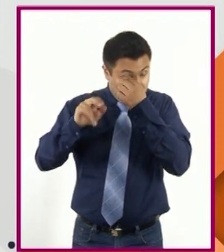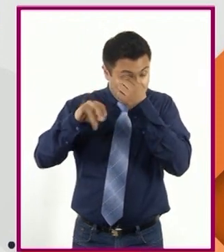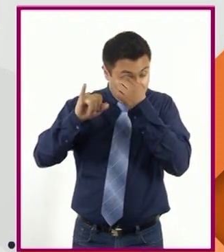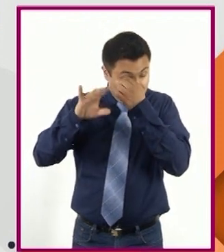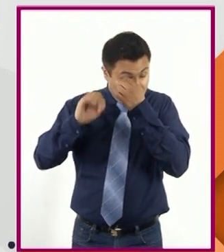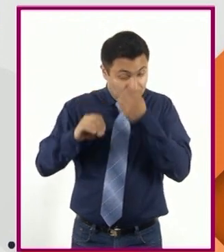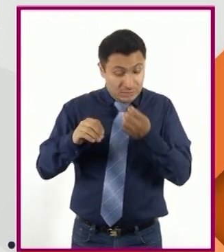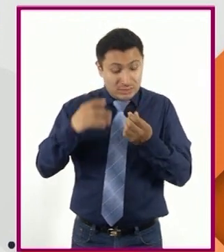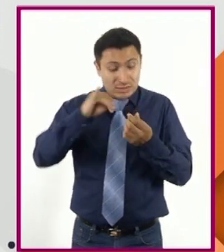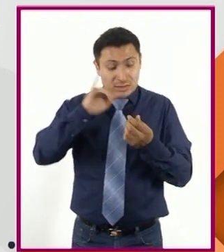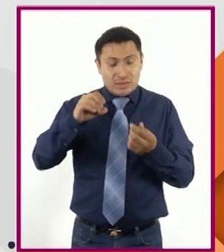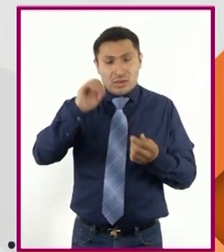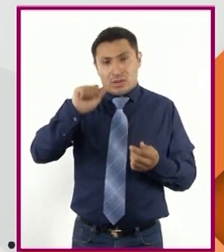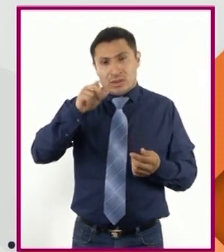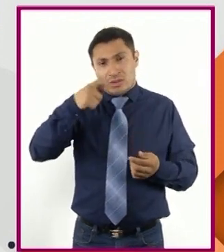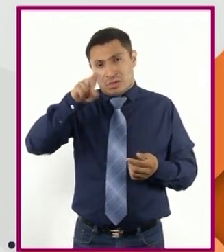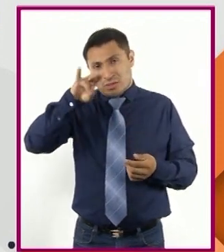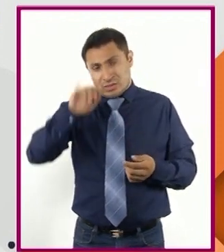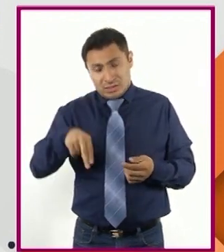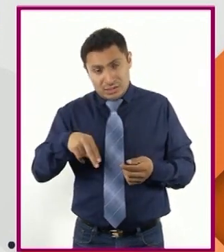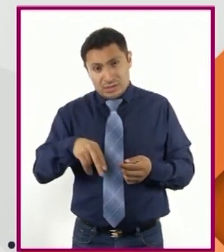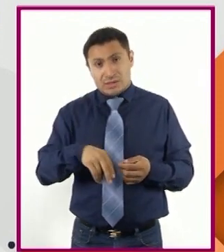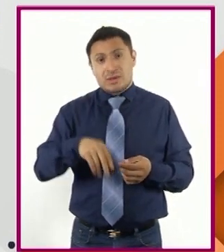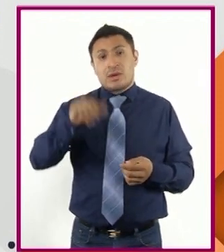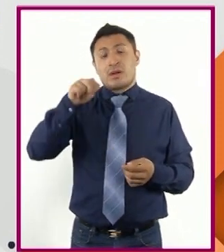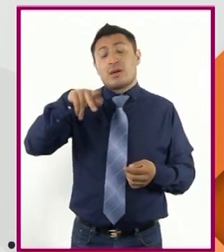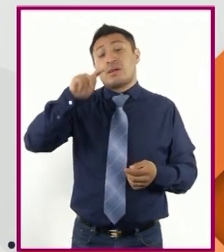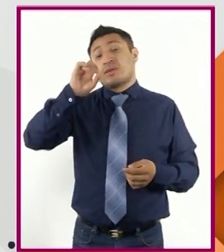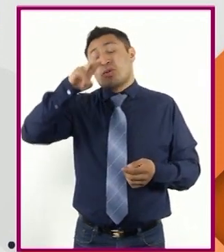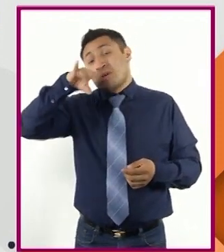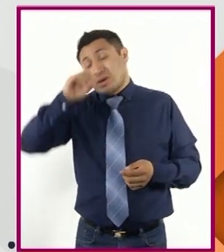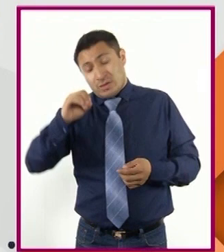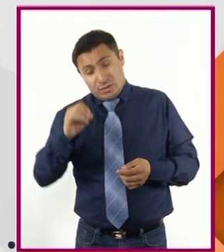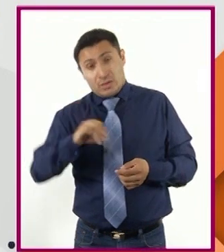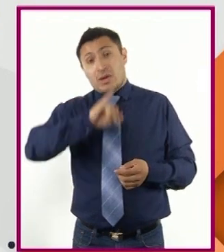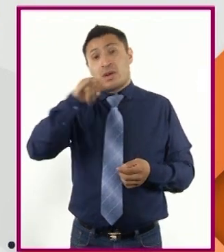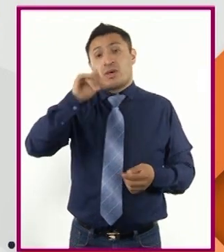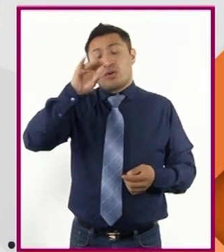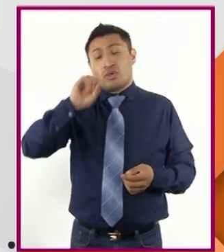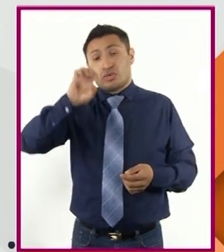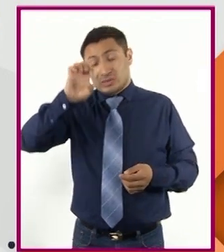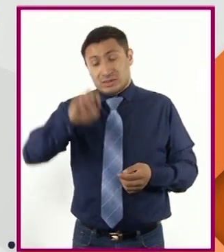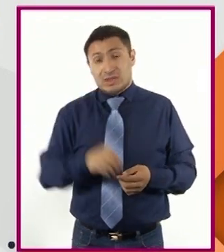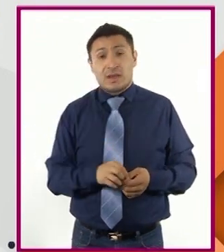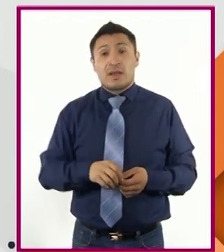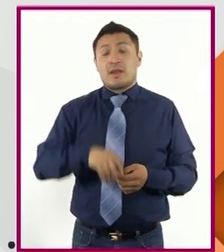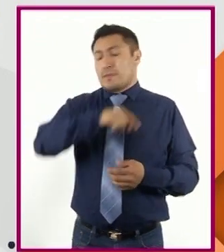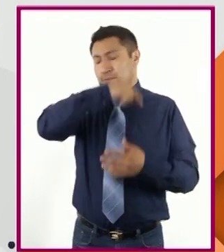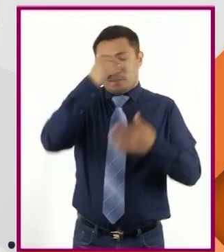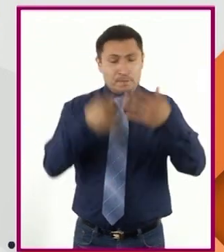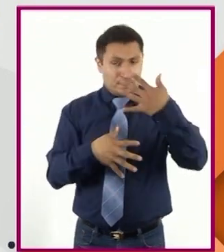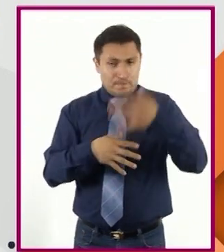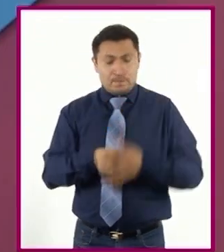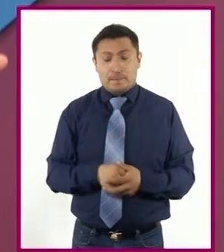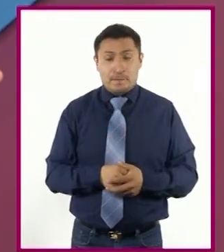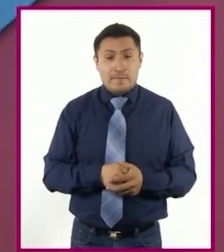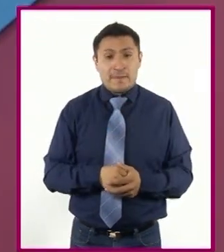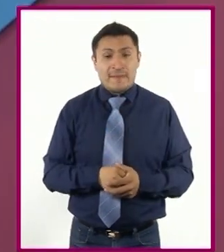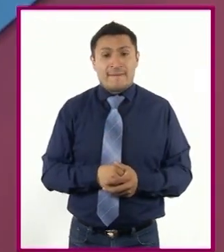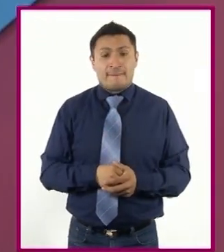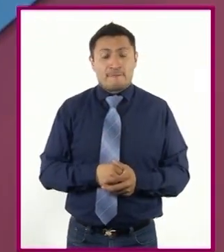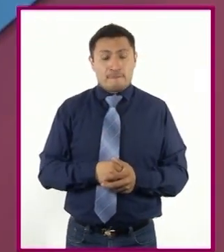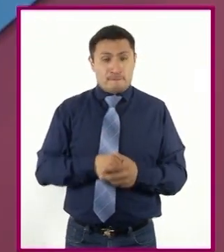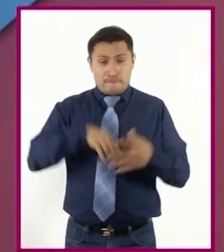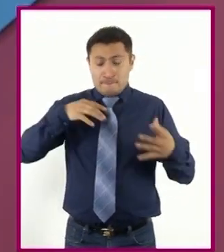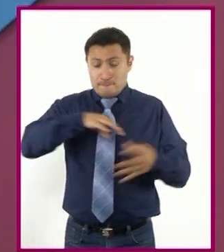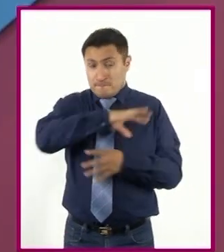Pimentel, Joaquín García y Cas Balceta, Antonio García Cubas, José Fernando Ramírez, entre otros. El